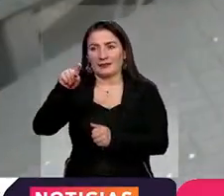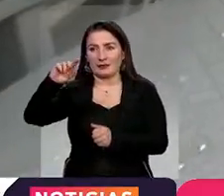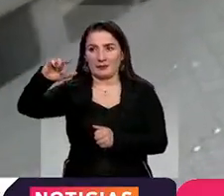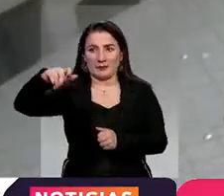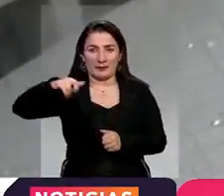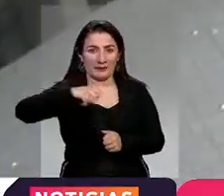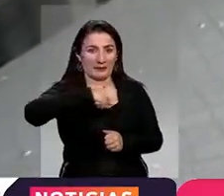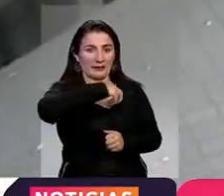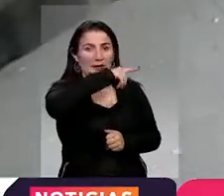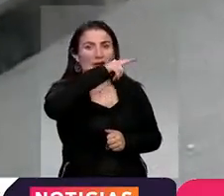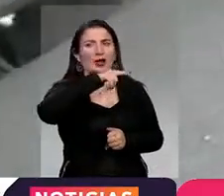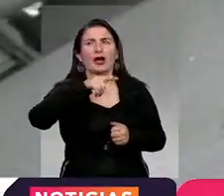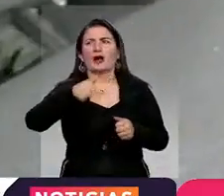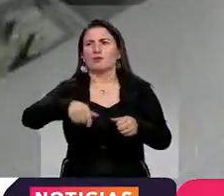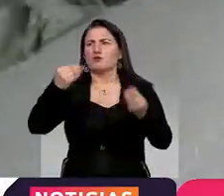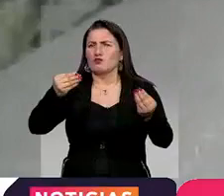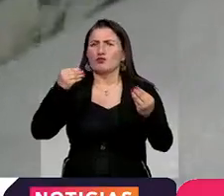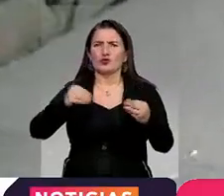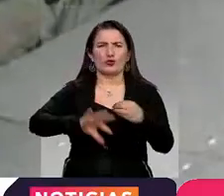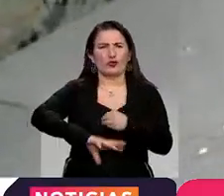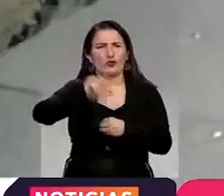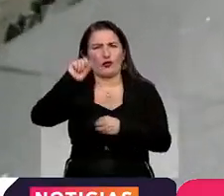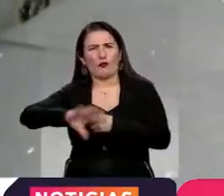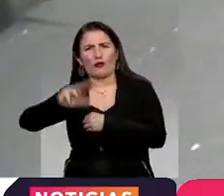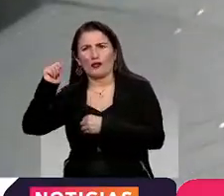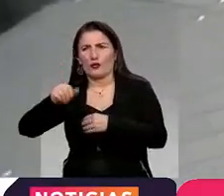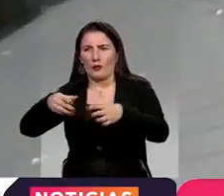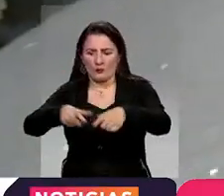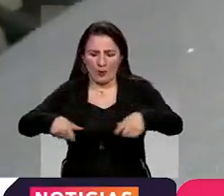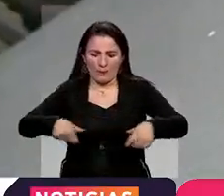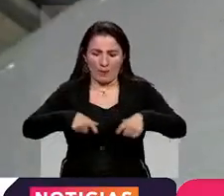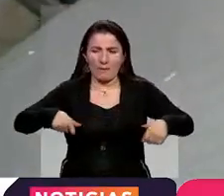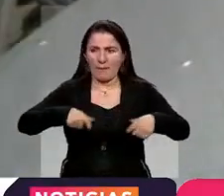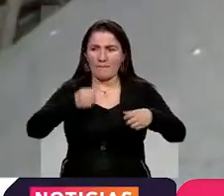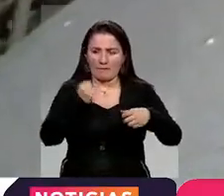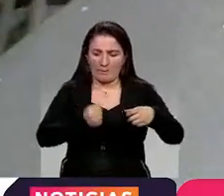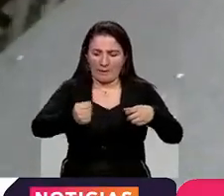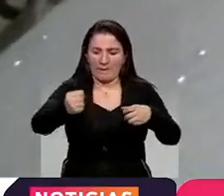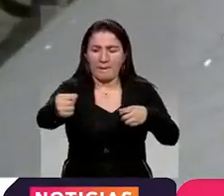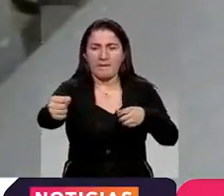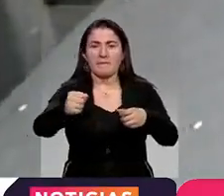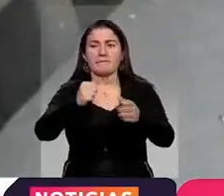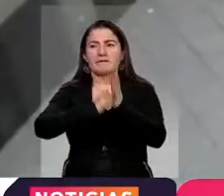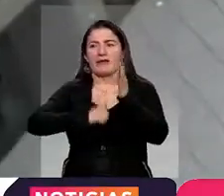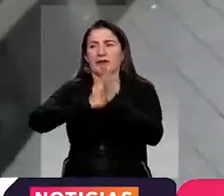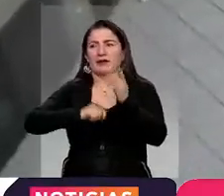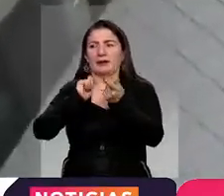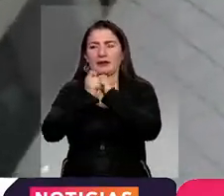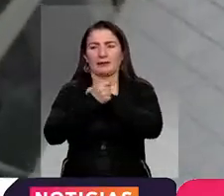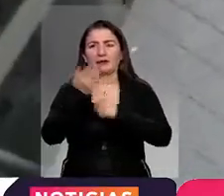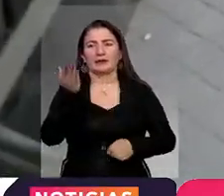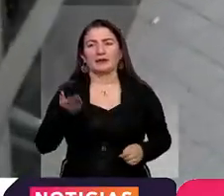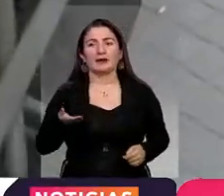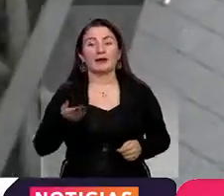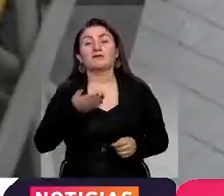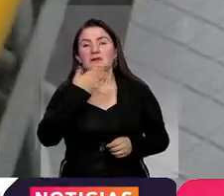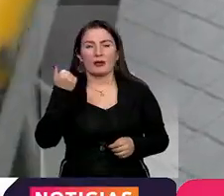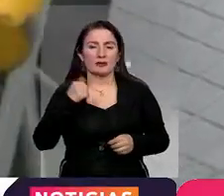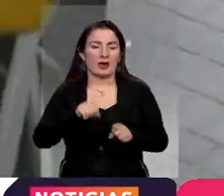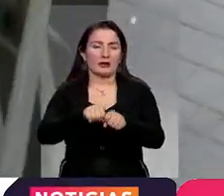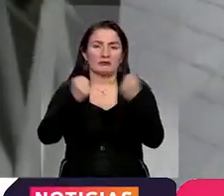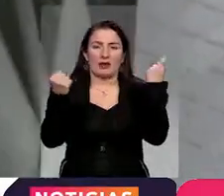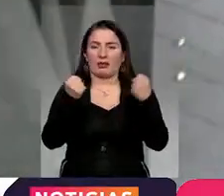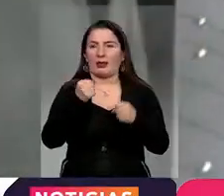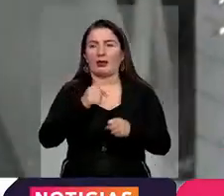que en este lugar se presentaban múltiples robos de las láminas. Lo que se hizo fue cambiar ese material a polipropileno, que es el que ustedes